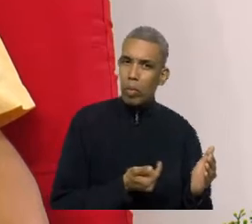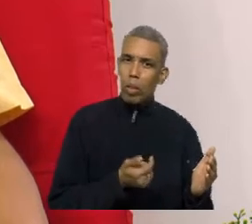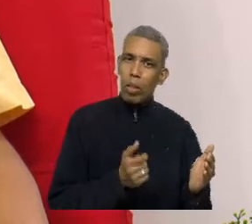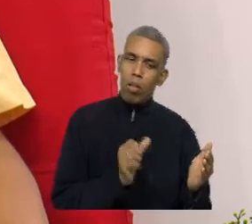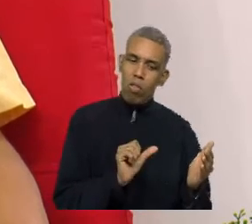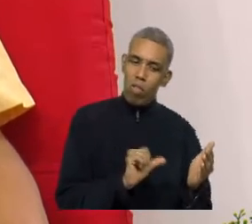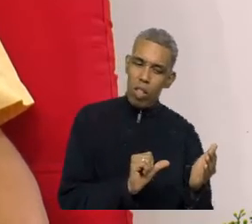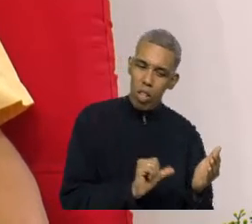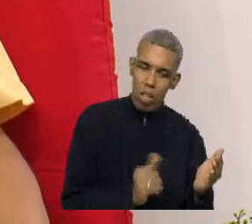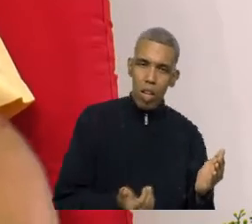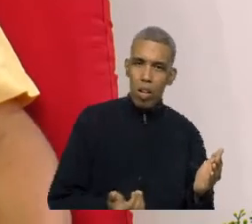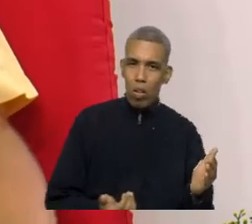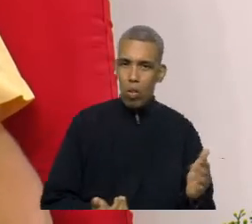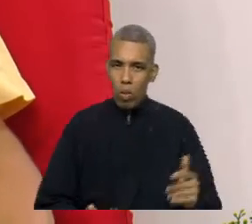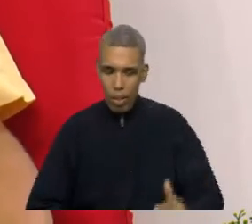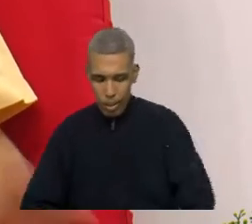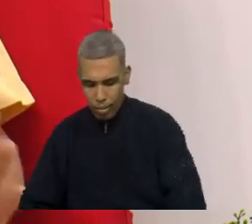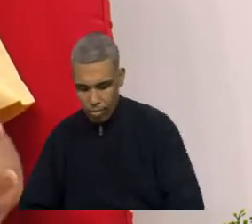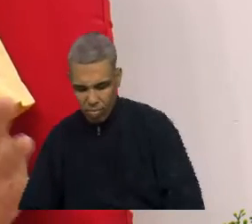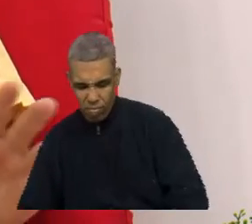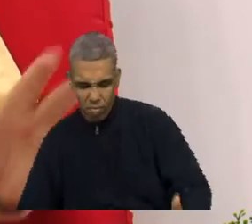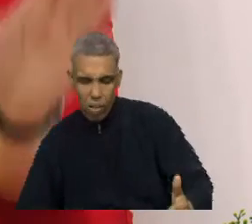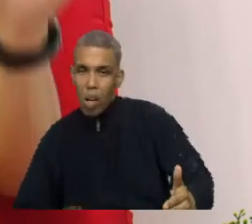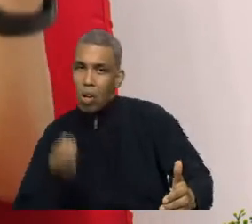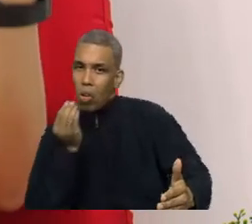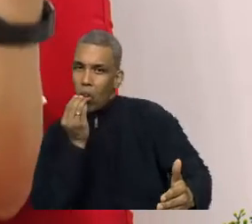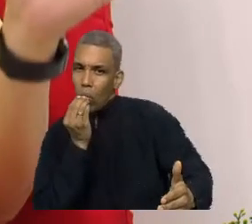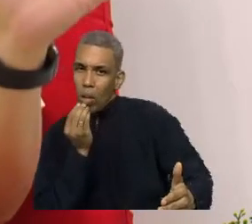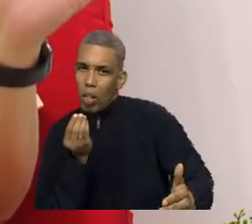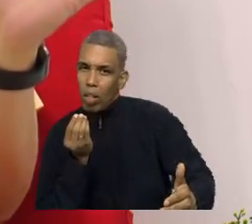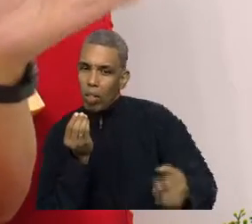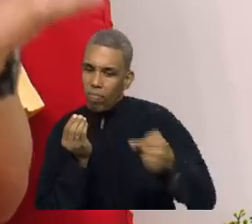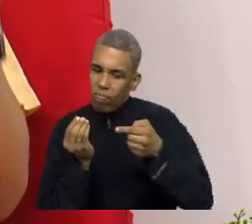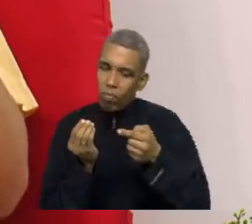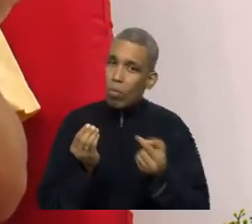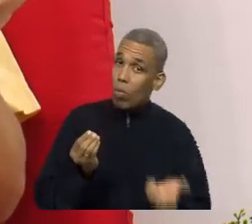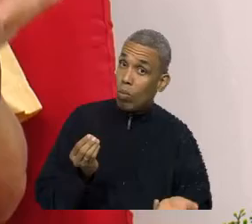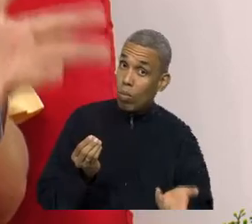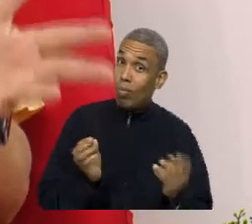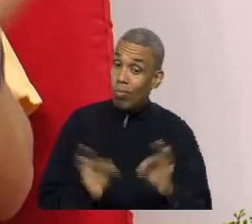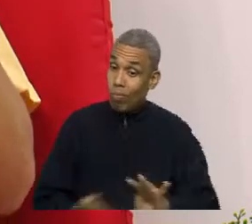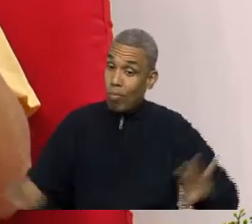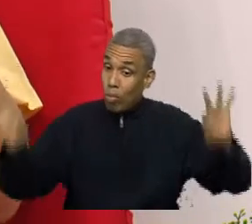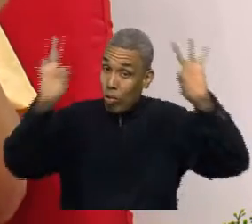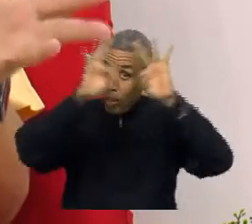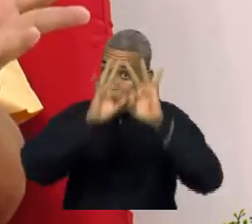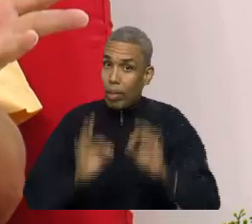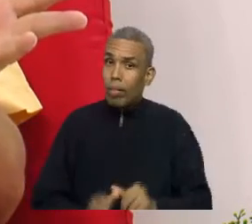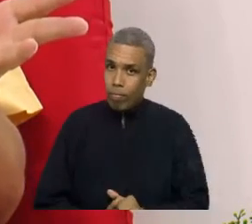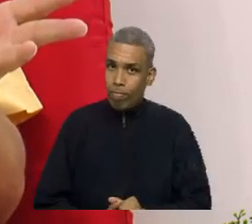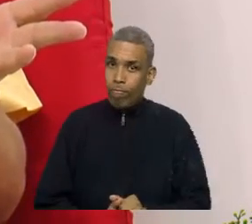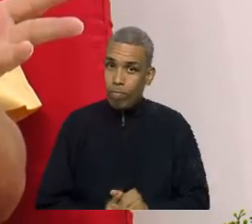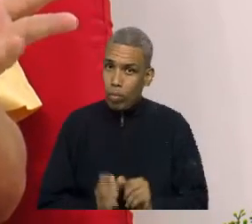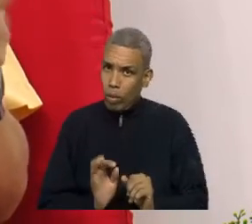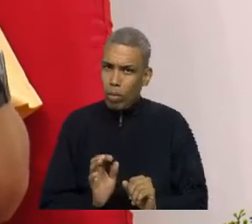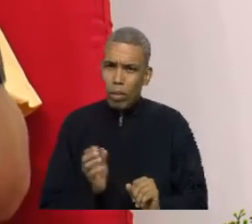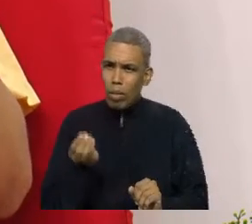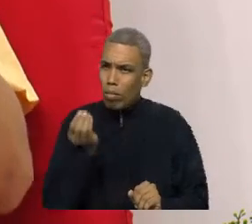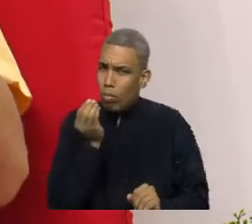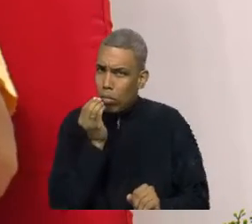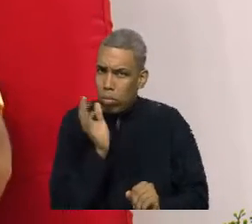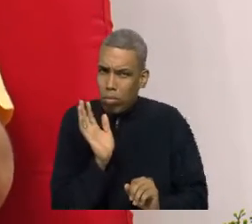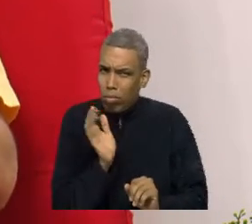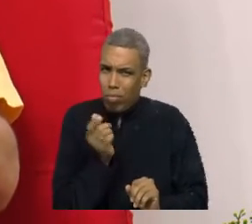hasta el primer año de vida. Esta alimentación, de la cual ya hablamos, que es mágica, que no vale ni 5 y que